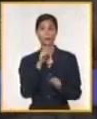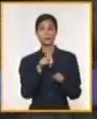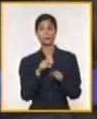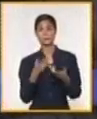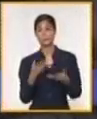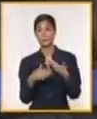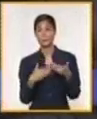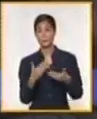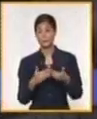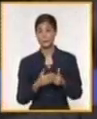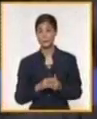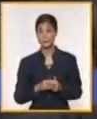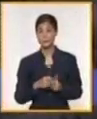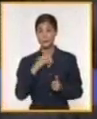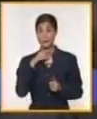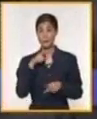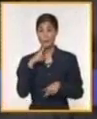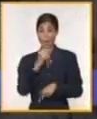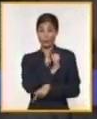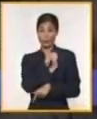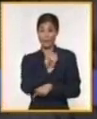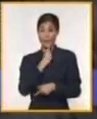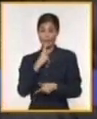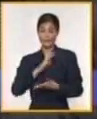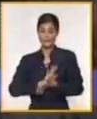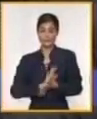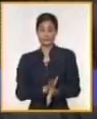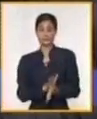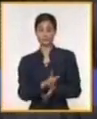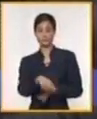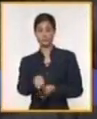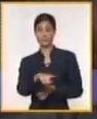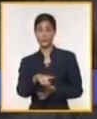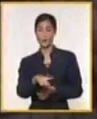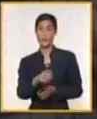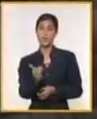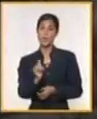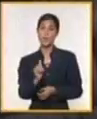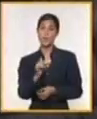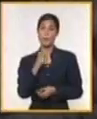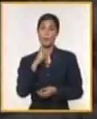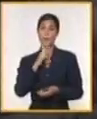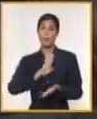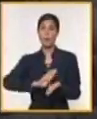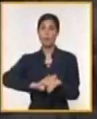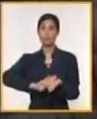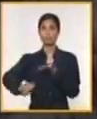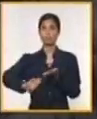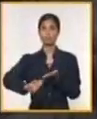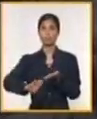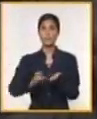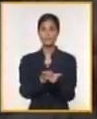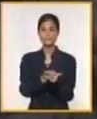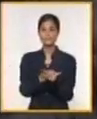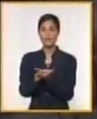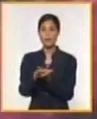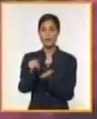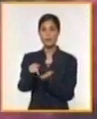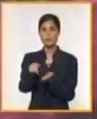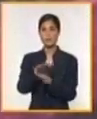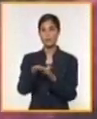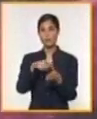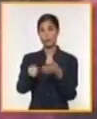una intención de acallarla, de sacarla del escenario político para que pueda competir en las próximas